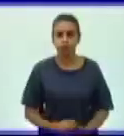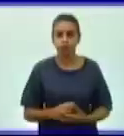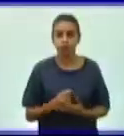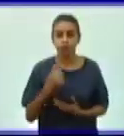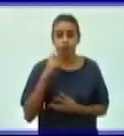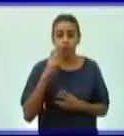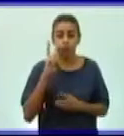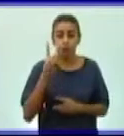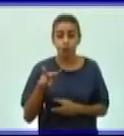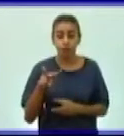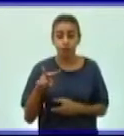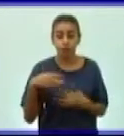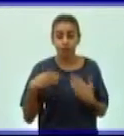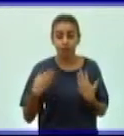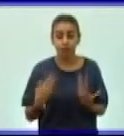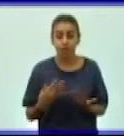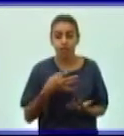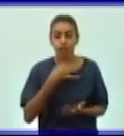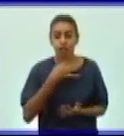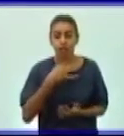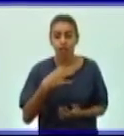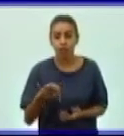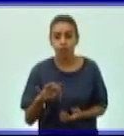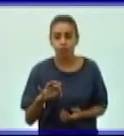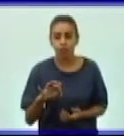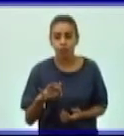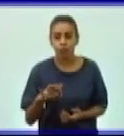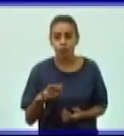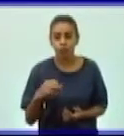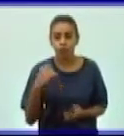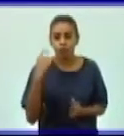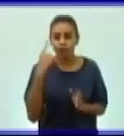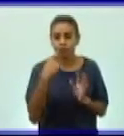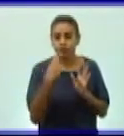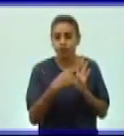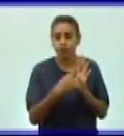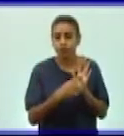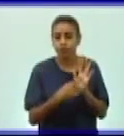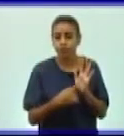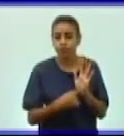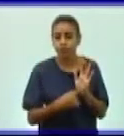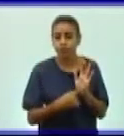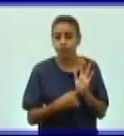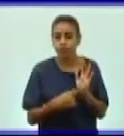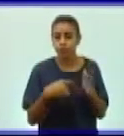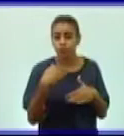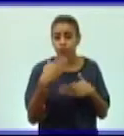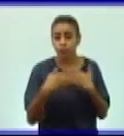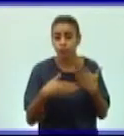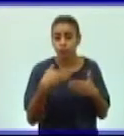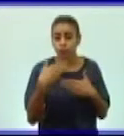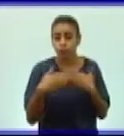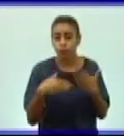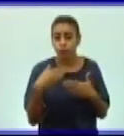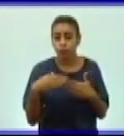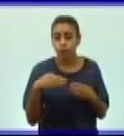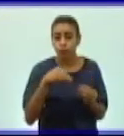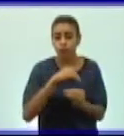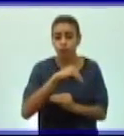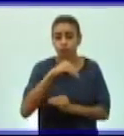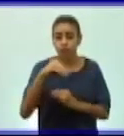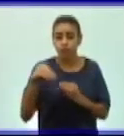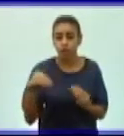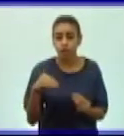Fíjense, muchachos, ustedes van a ejemplificar cuáles fueron aquellas consecuencias más notables que trajo la transición al capitalismo para Rusia.